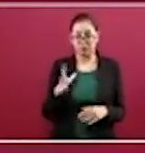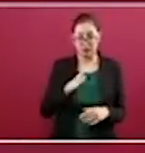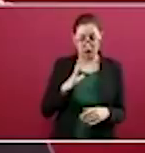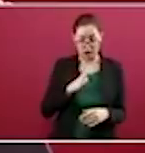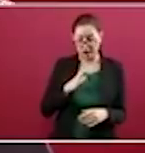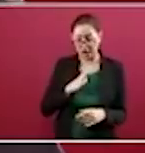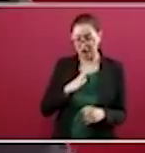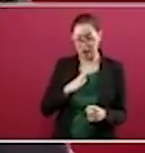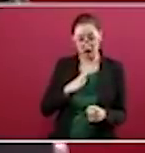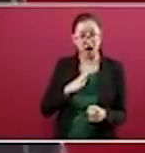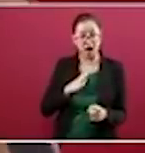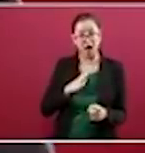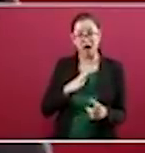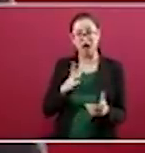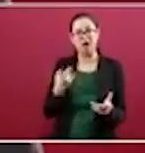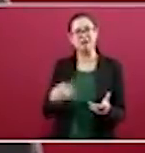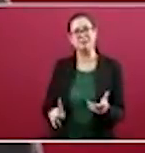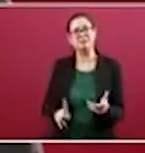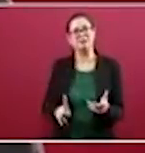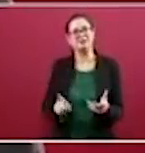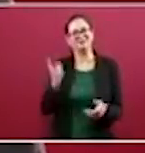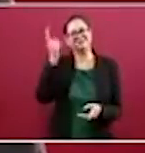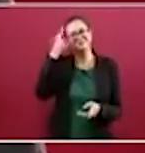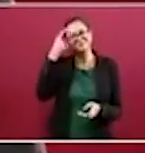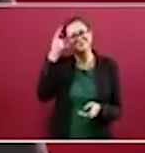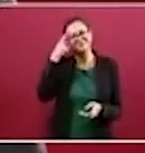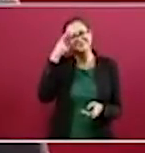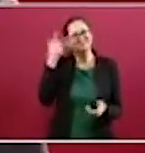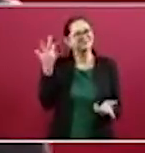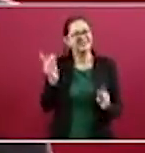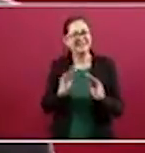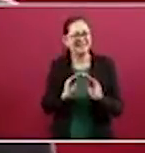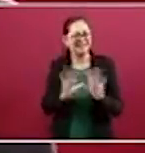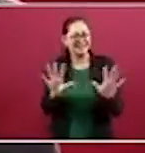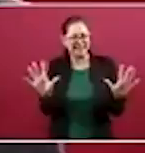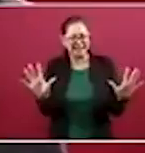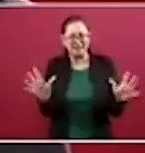tenemos, pero es de sentido común. Hay